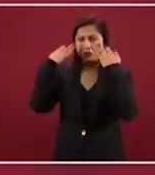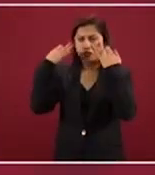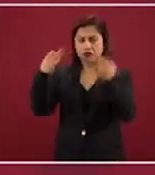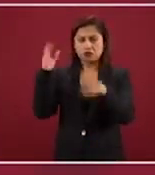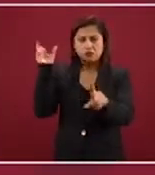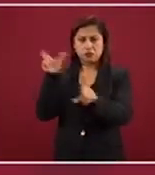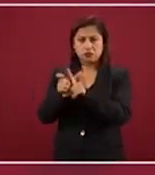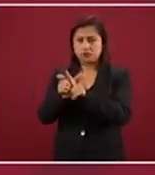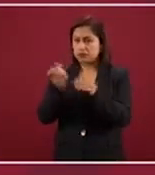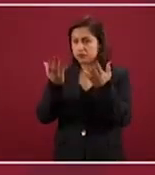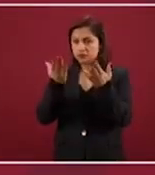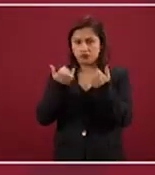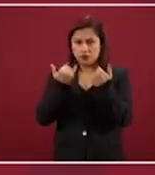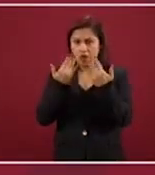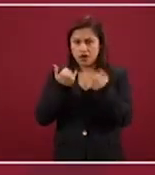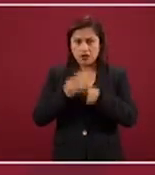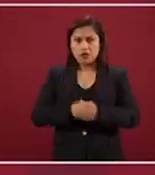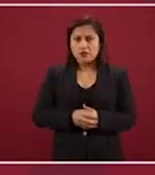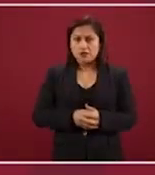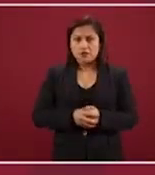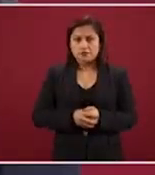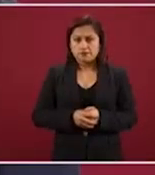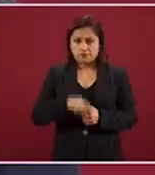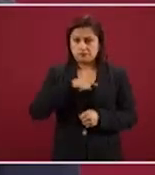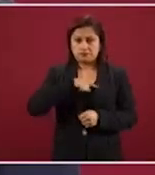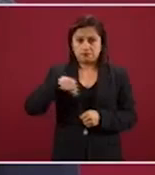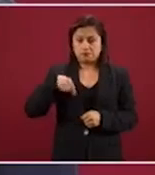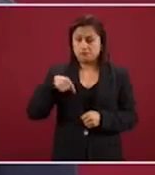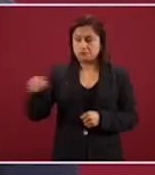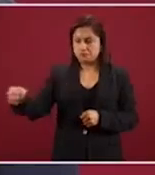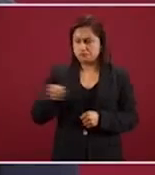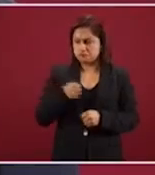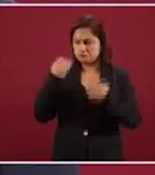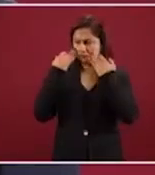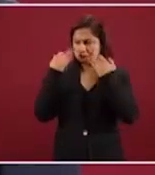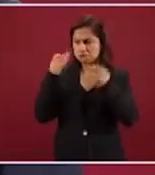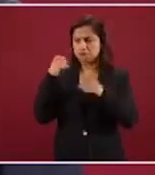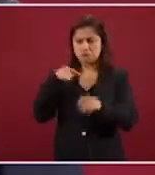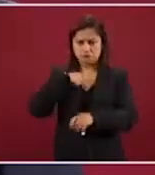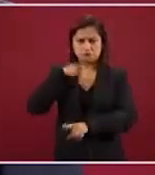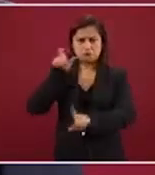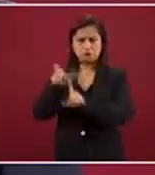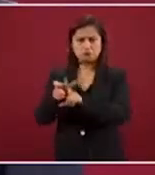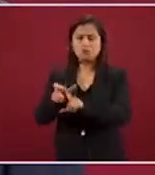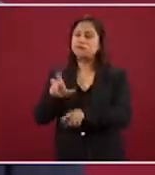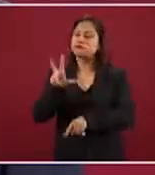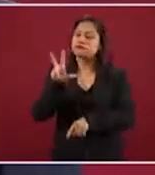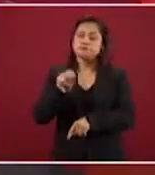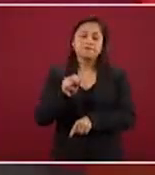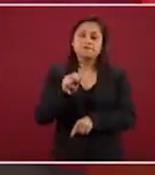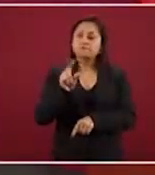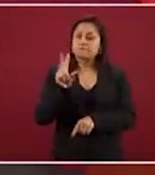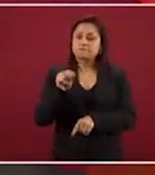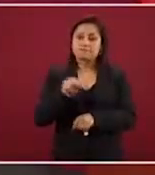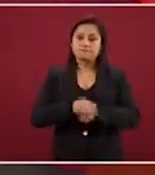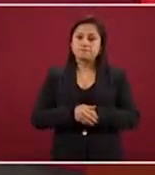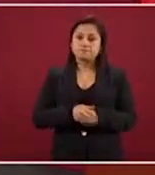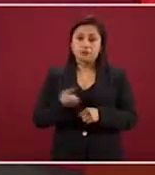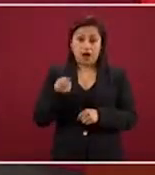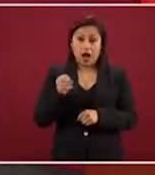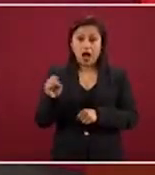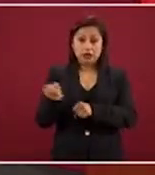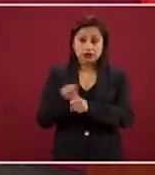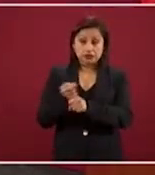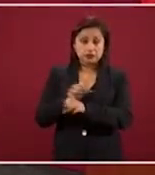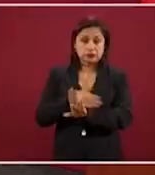protegidos y no vamos a tenerlos este bajo esas condiciones